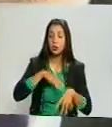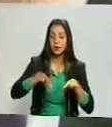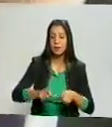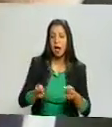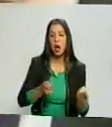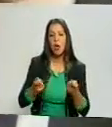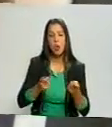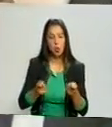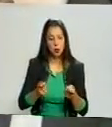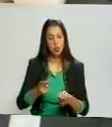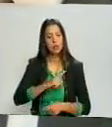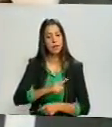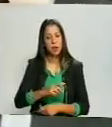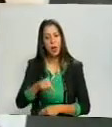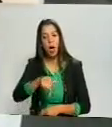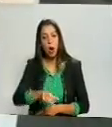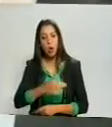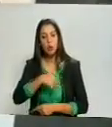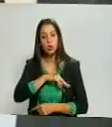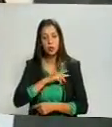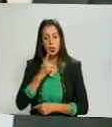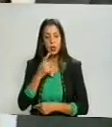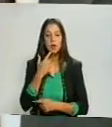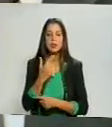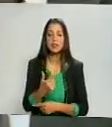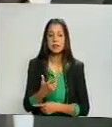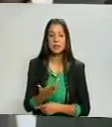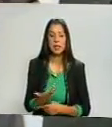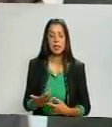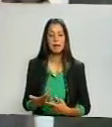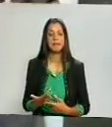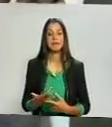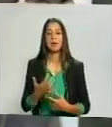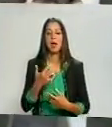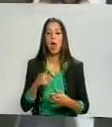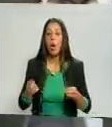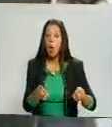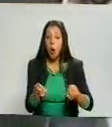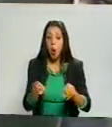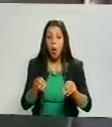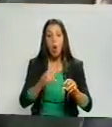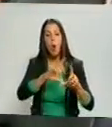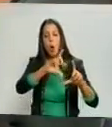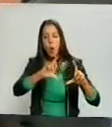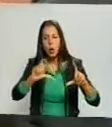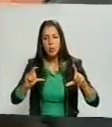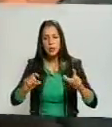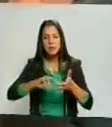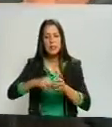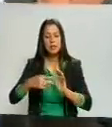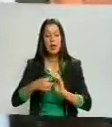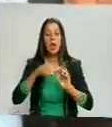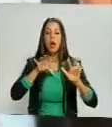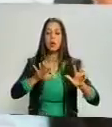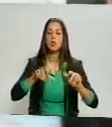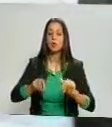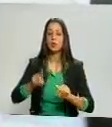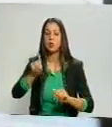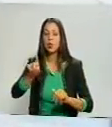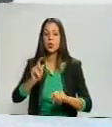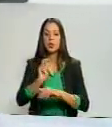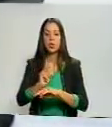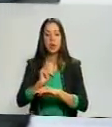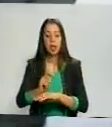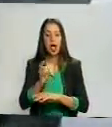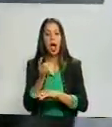arco minero del Orinoco. Hoy podemos decir que el arco minero del Orinoco ha entregado 8.1 toneladas de